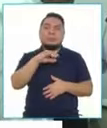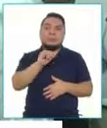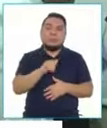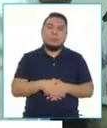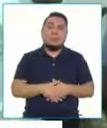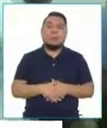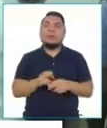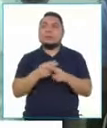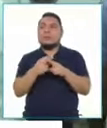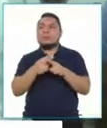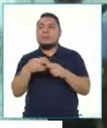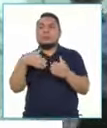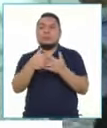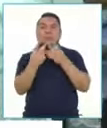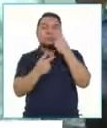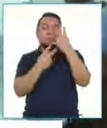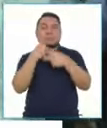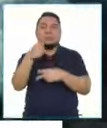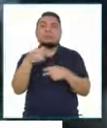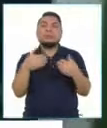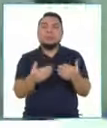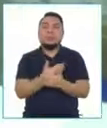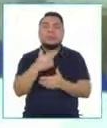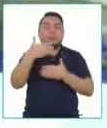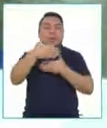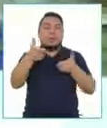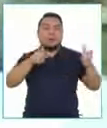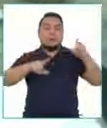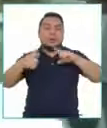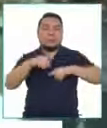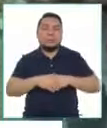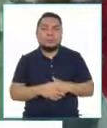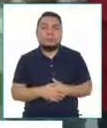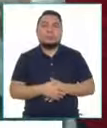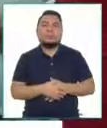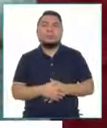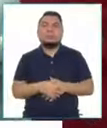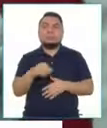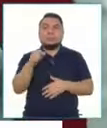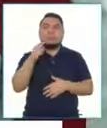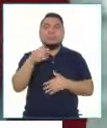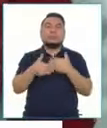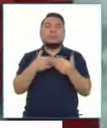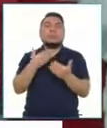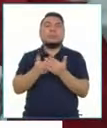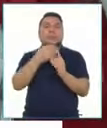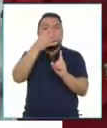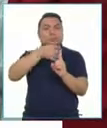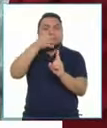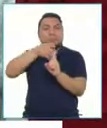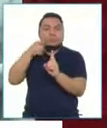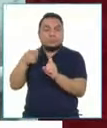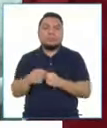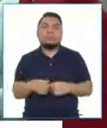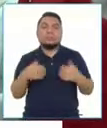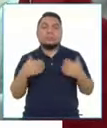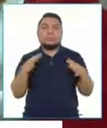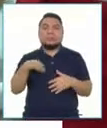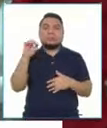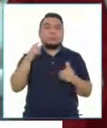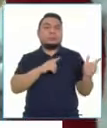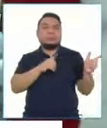En breve estará visitando el nuevo laboratorio de procesamiento de pruebas moleculares que ya se